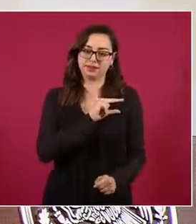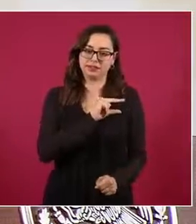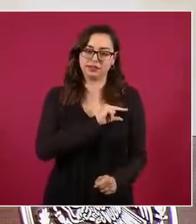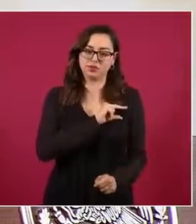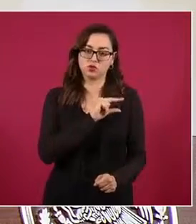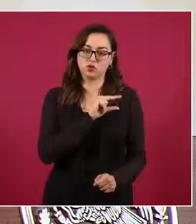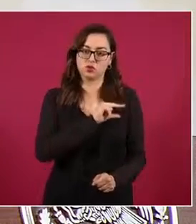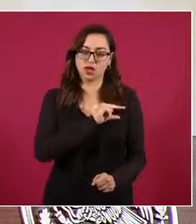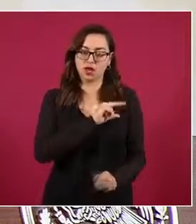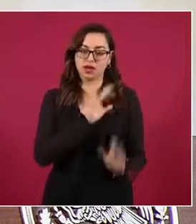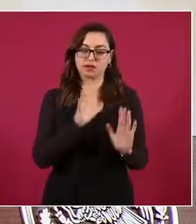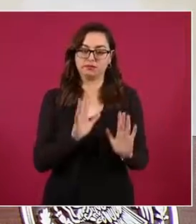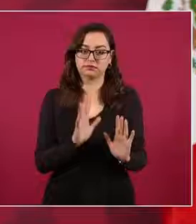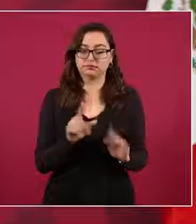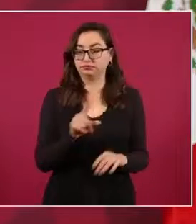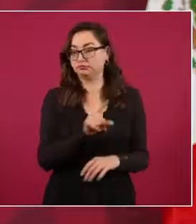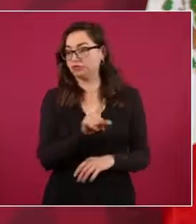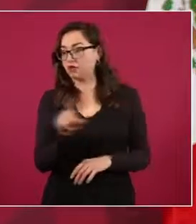los mejores.